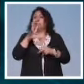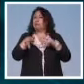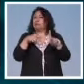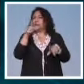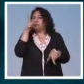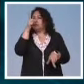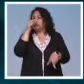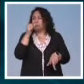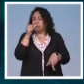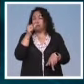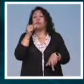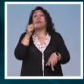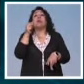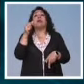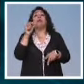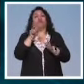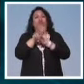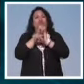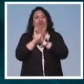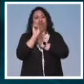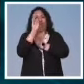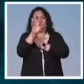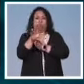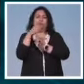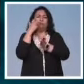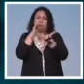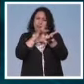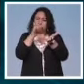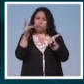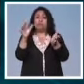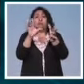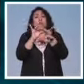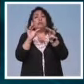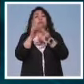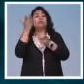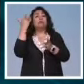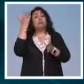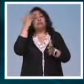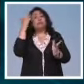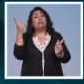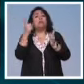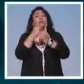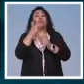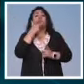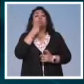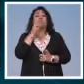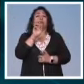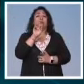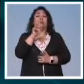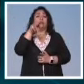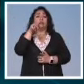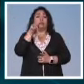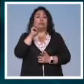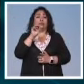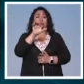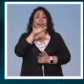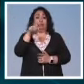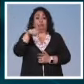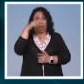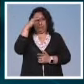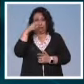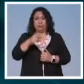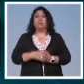asistir personalmente, envió un video con su agradecimiento y narró cuando conoció a Ernesto Cardenal en México. Nos dio